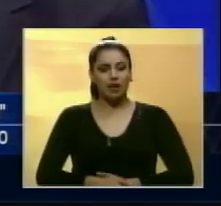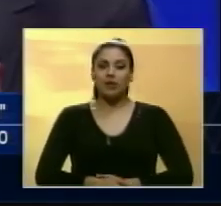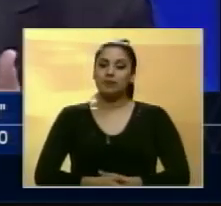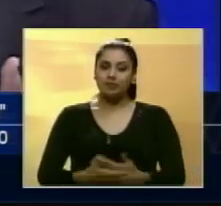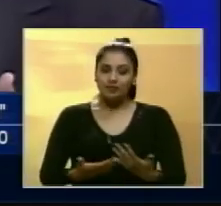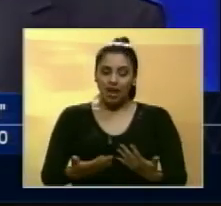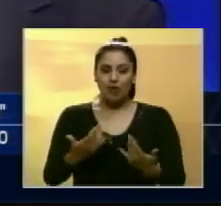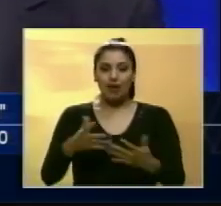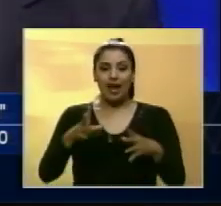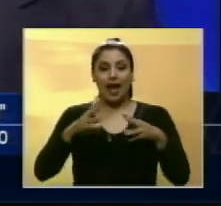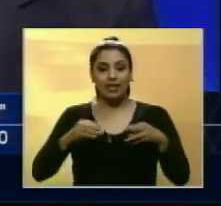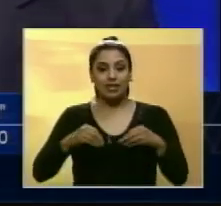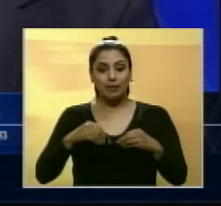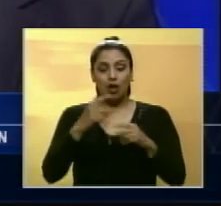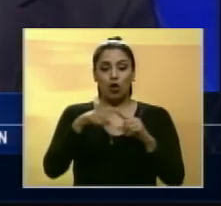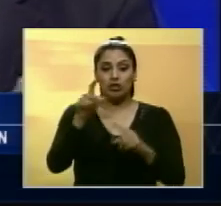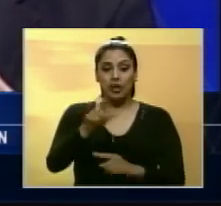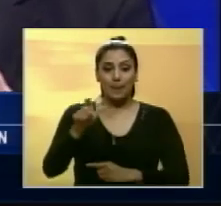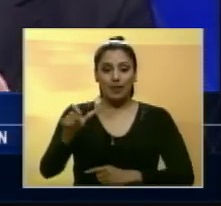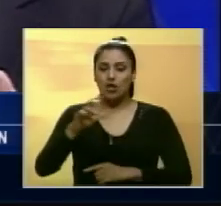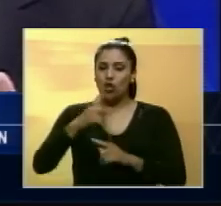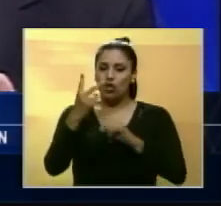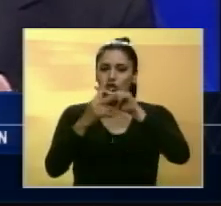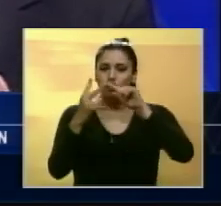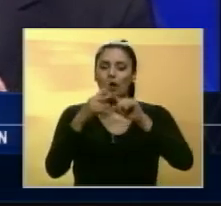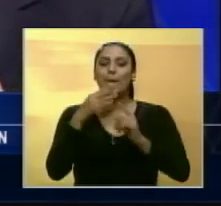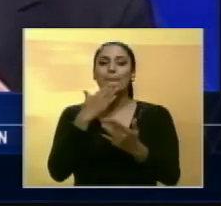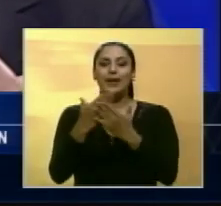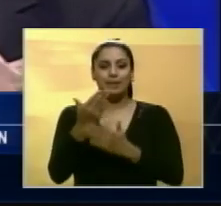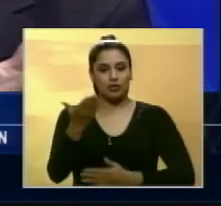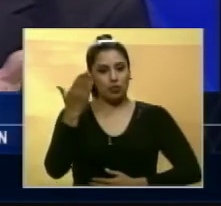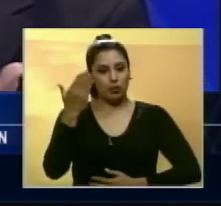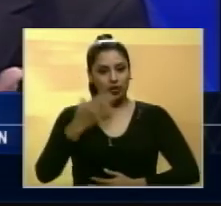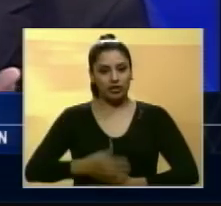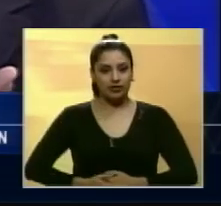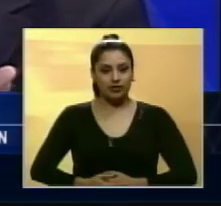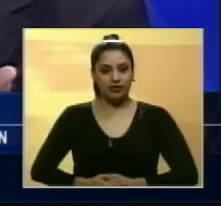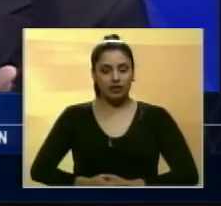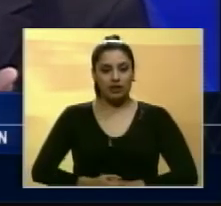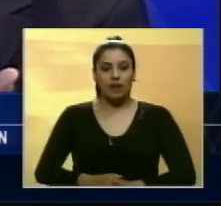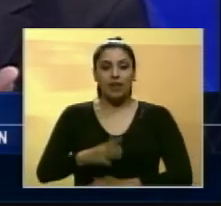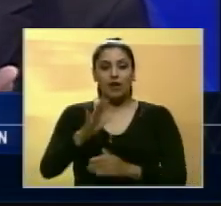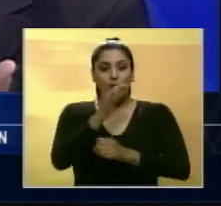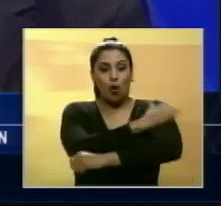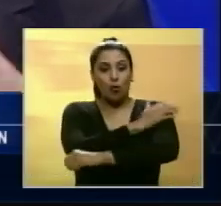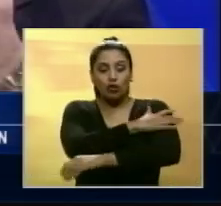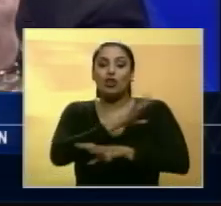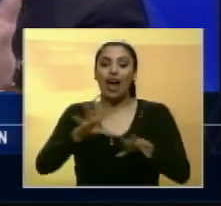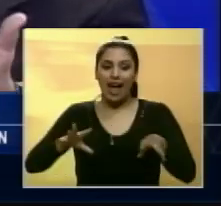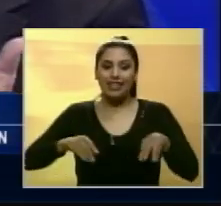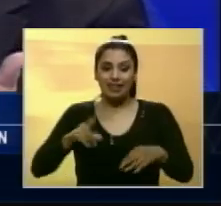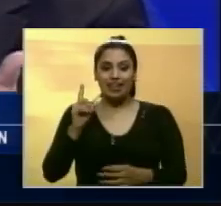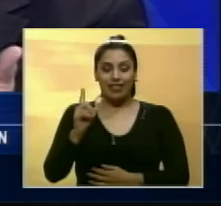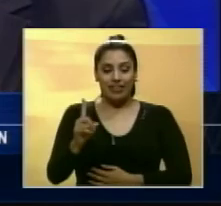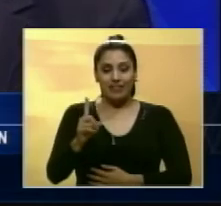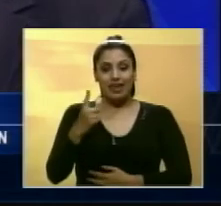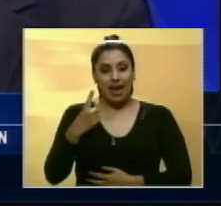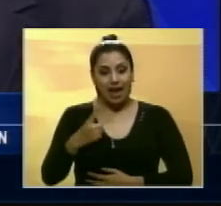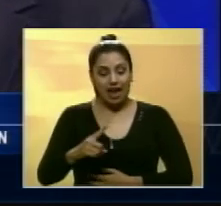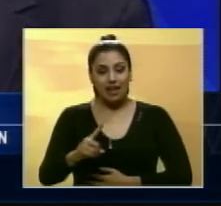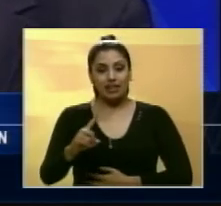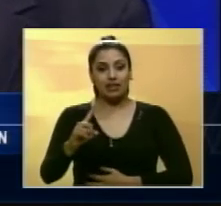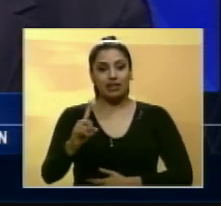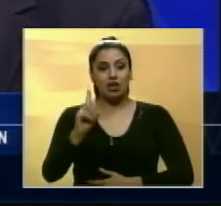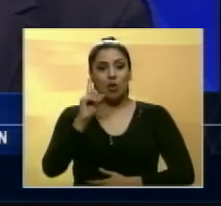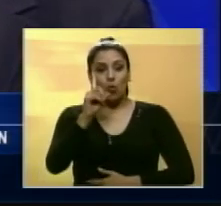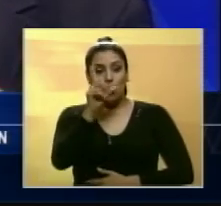Y ese reconocimiento del otro parte por 2 premisas fundamentales. La oposición reconocer que existe